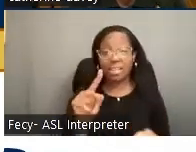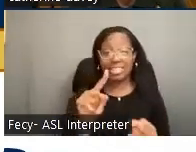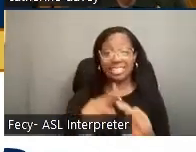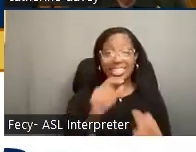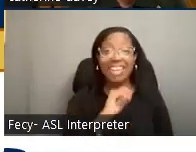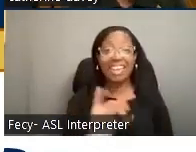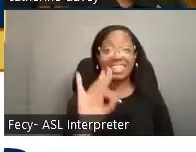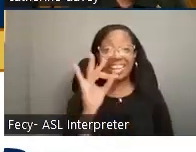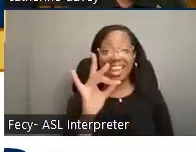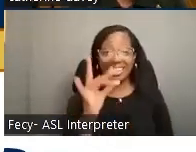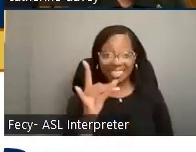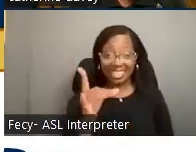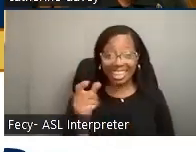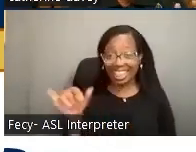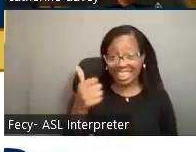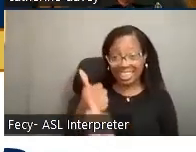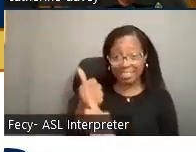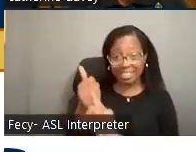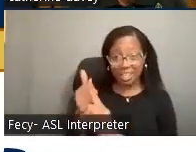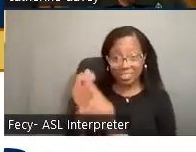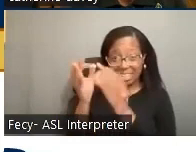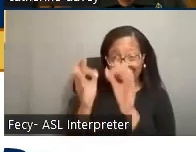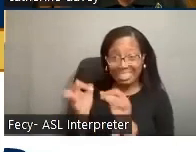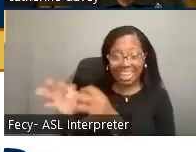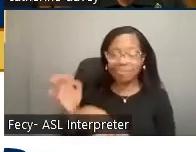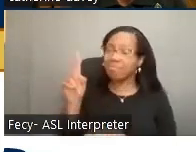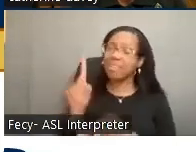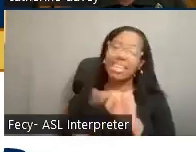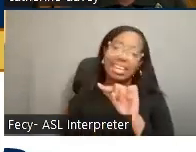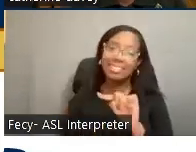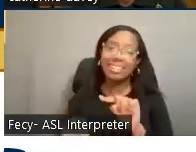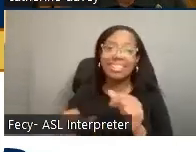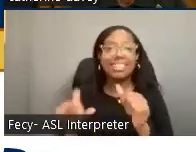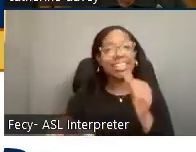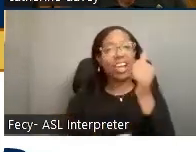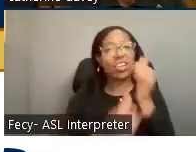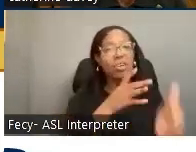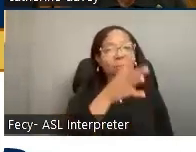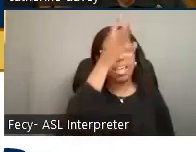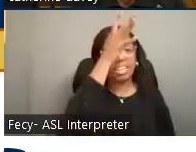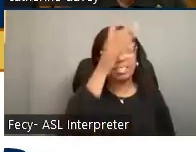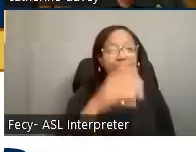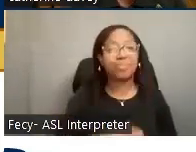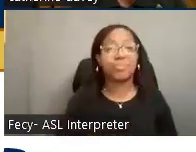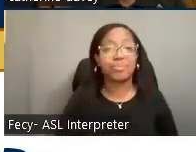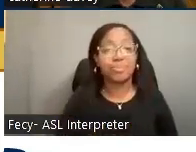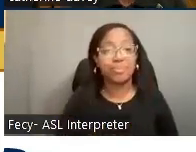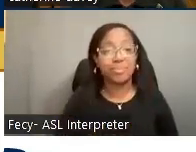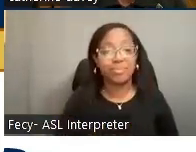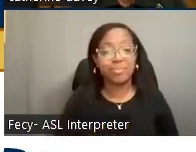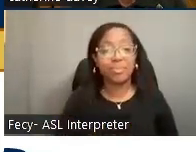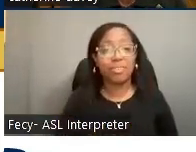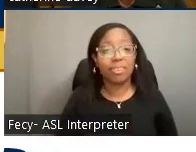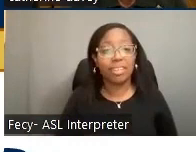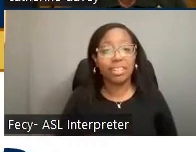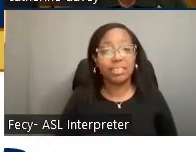que tengan 18 años, no pueden tomar decisiones por sí mismos, pero a la edad de 18, más allá de